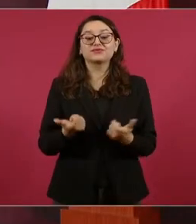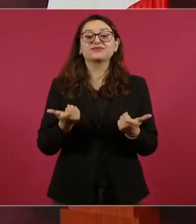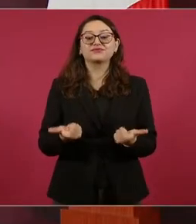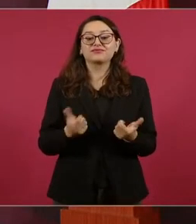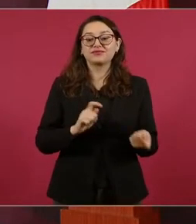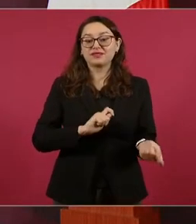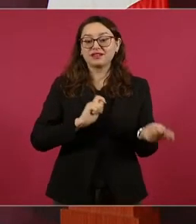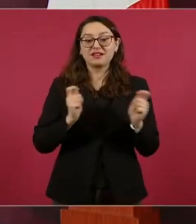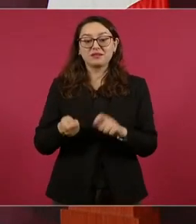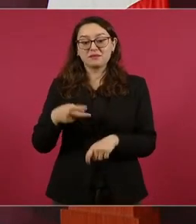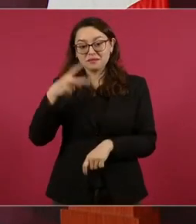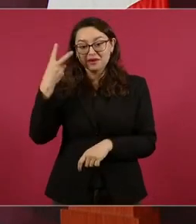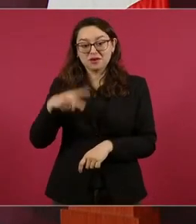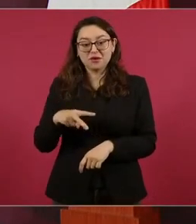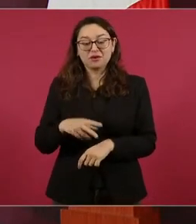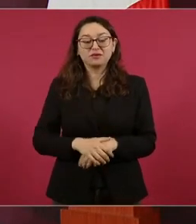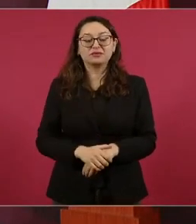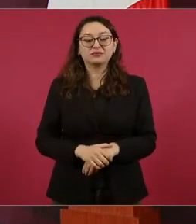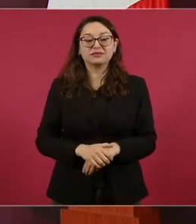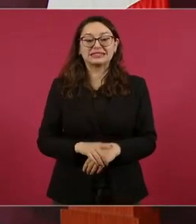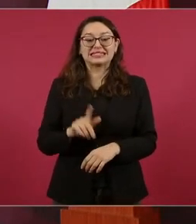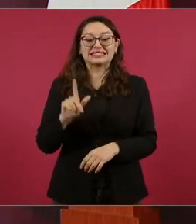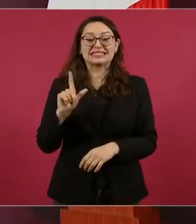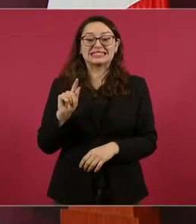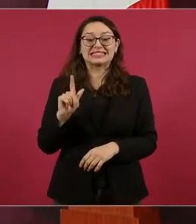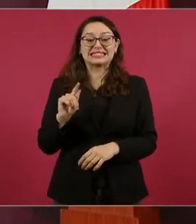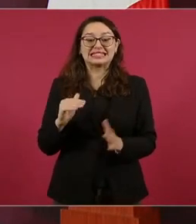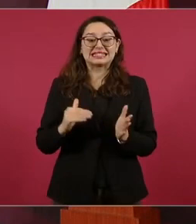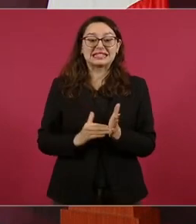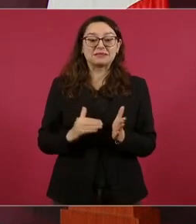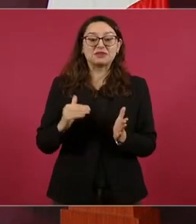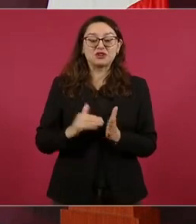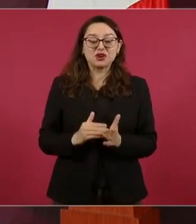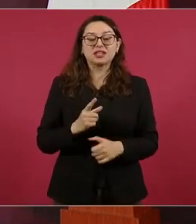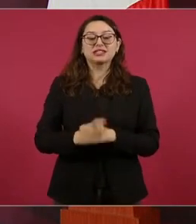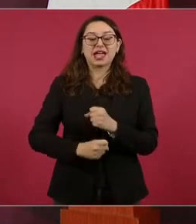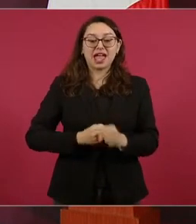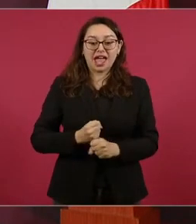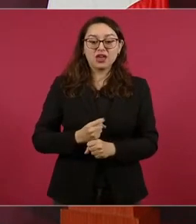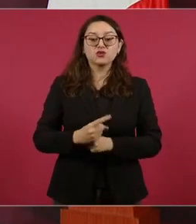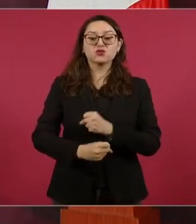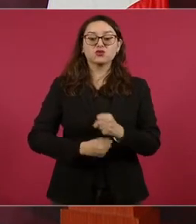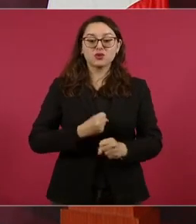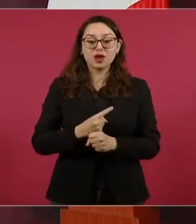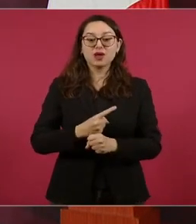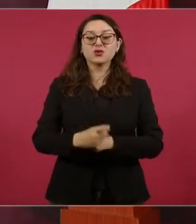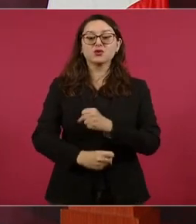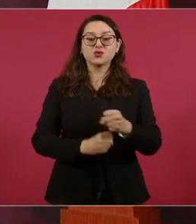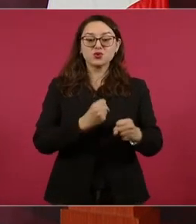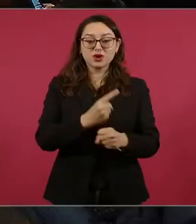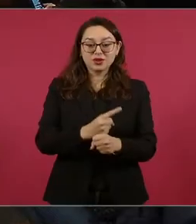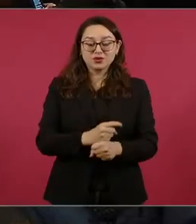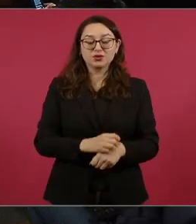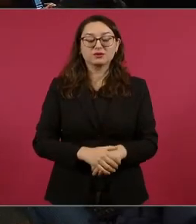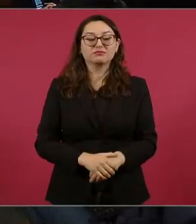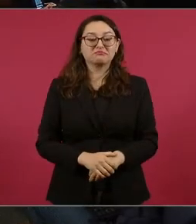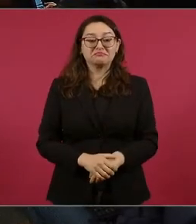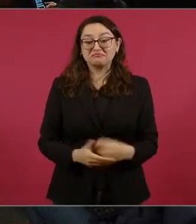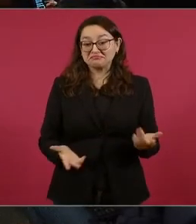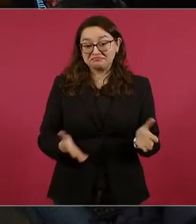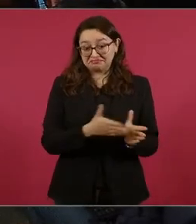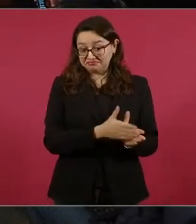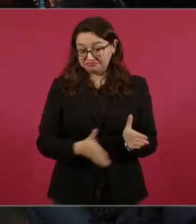eso porque son 70 millones por año y es una